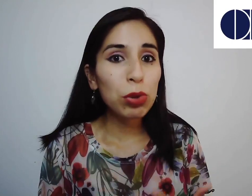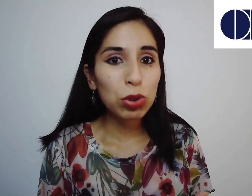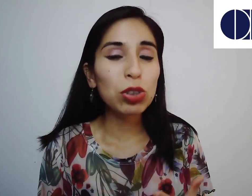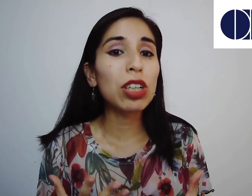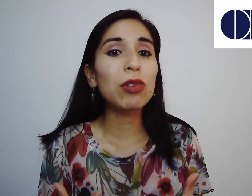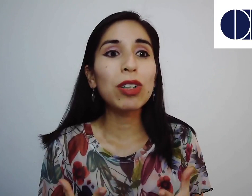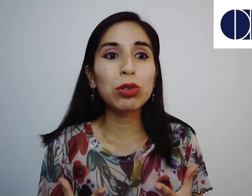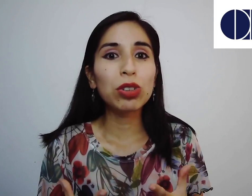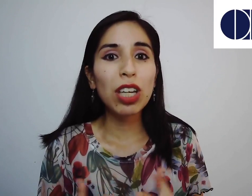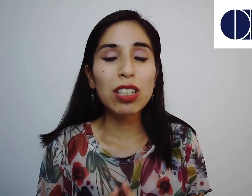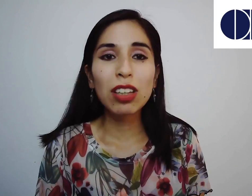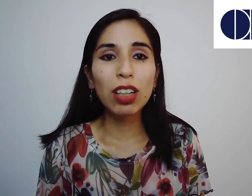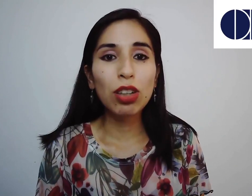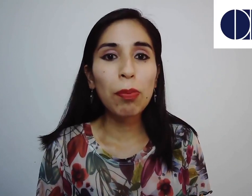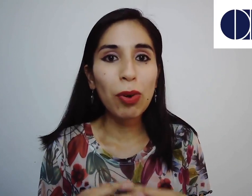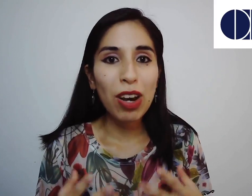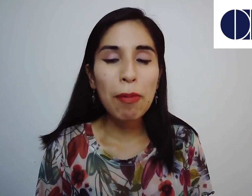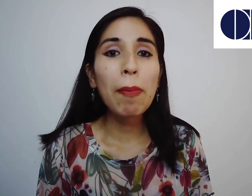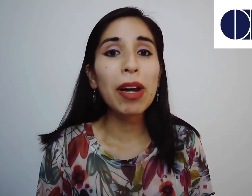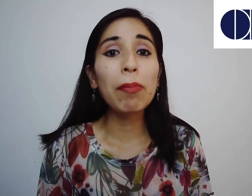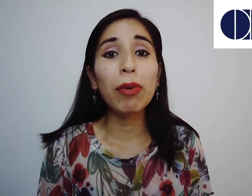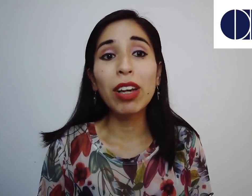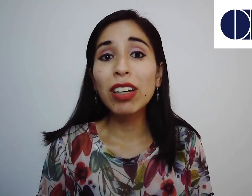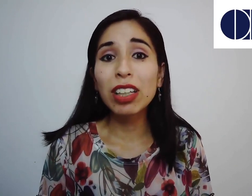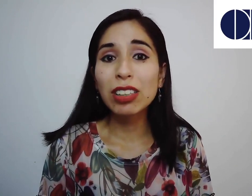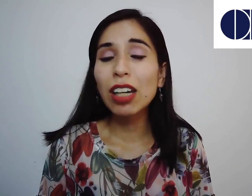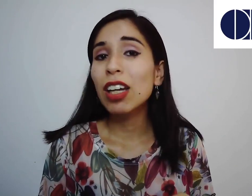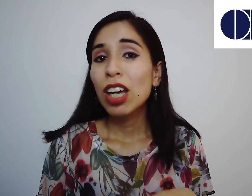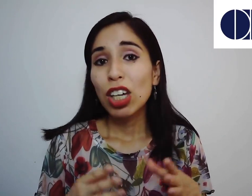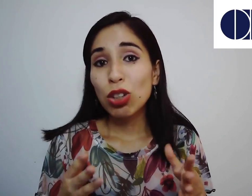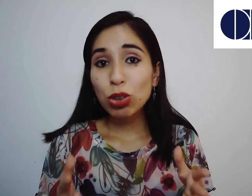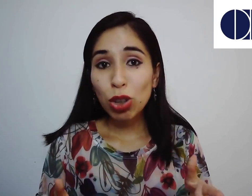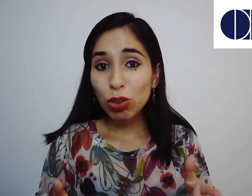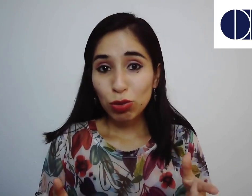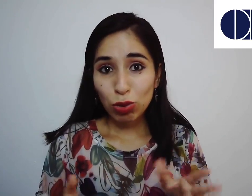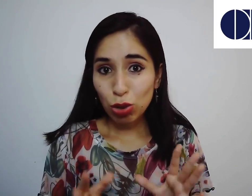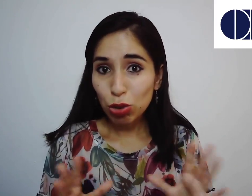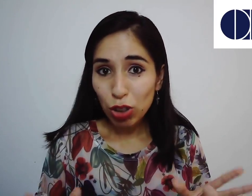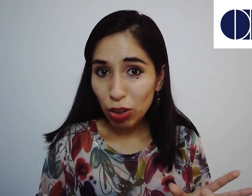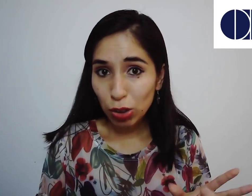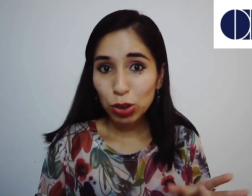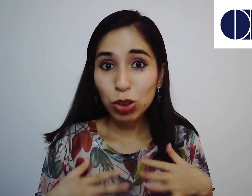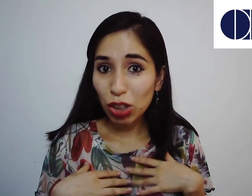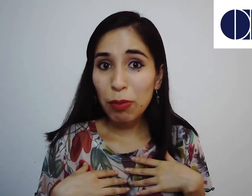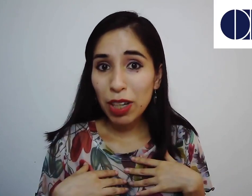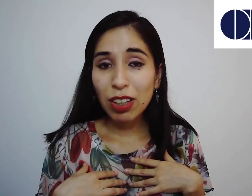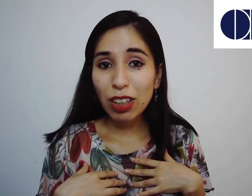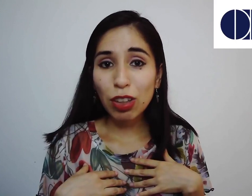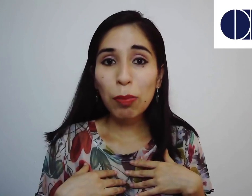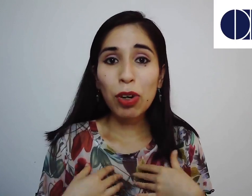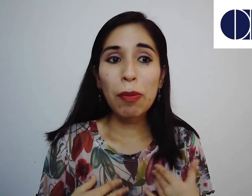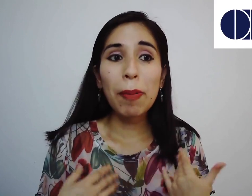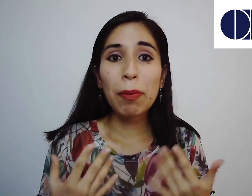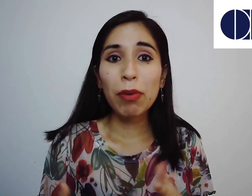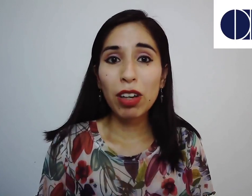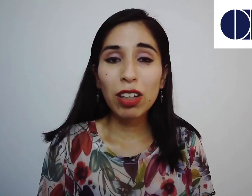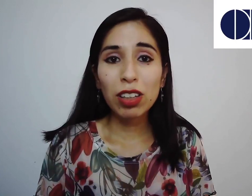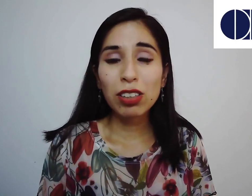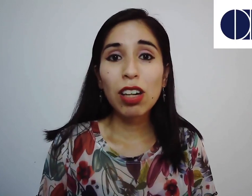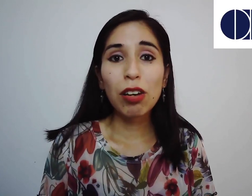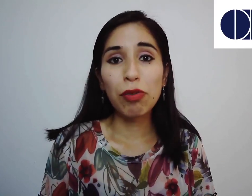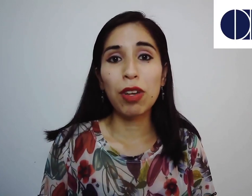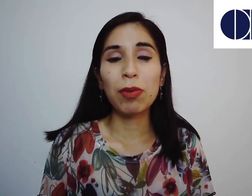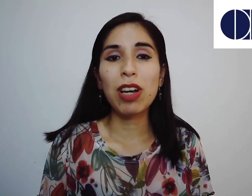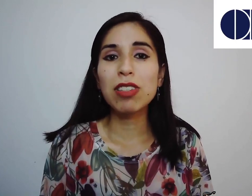sé que muchos al igual que ustedes han tenido problemas para poder ingresar y no son los únicos yo también he tenido problemas para poder